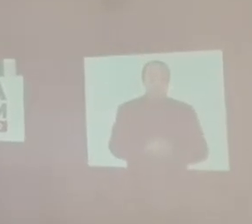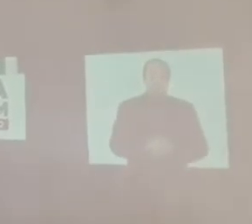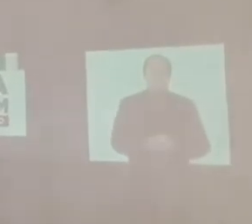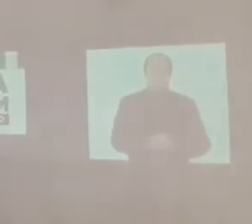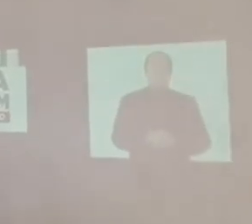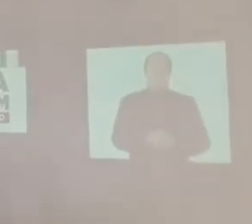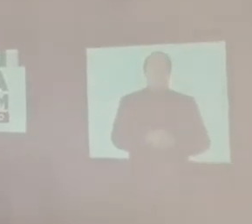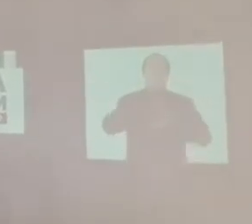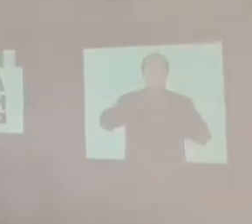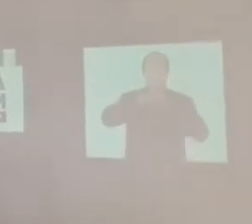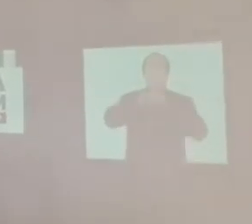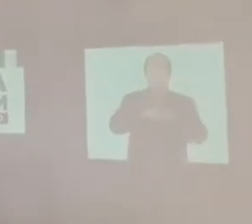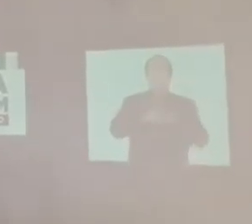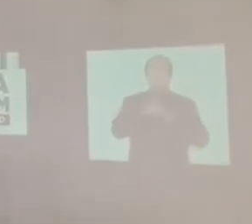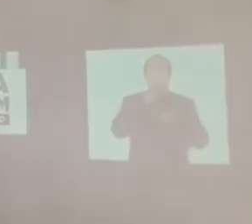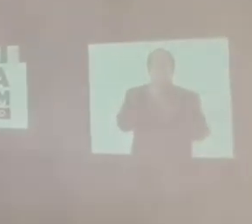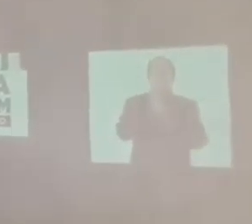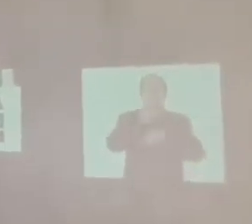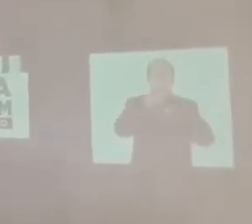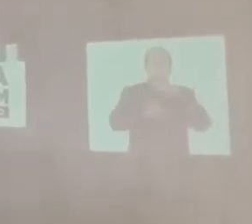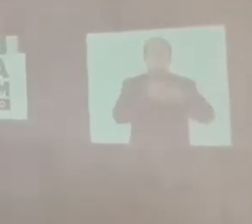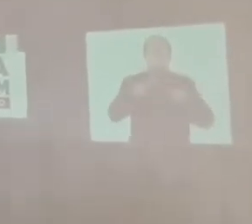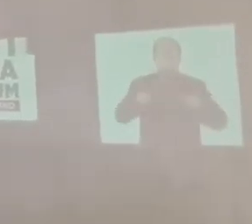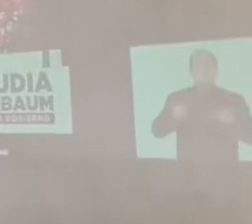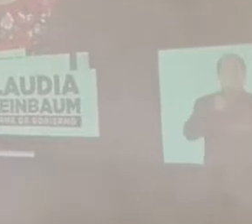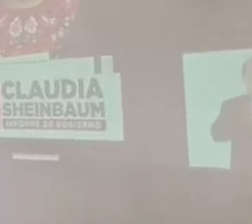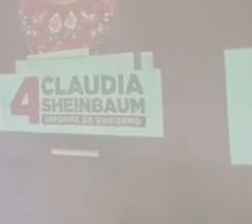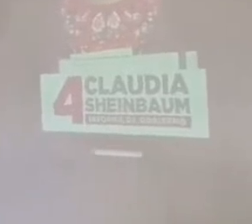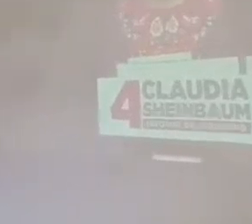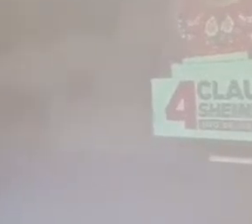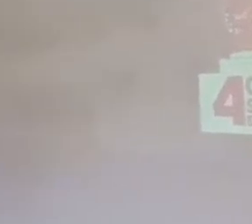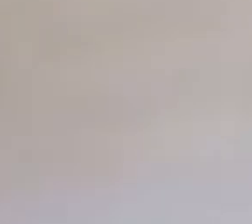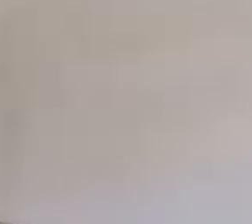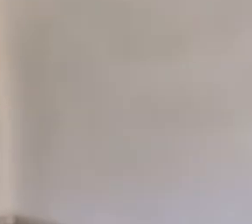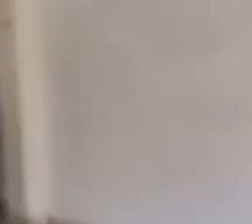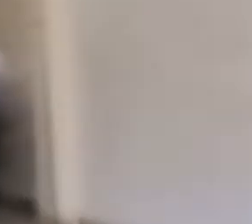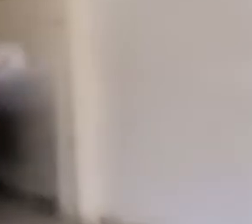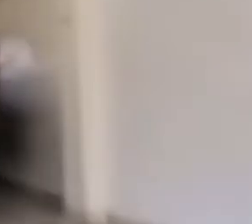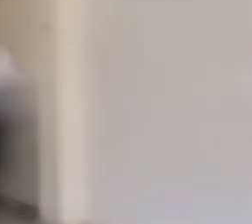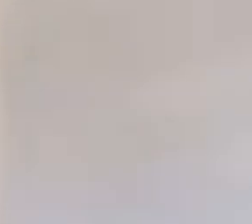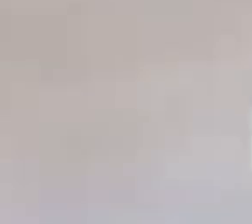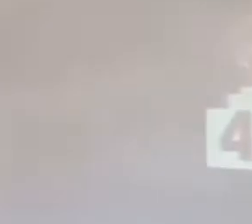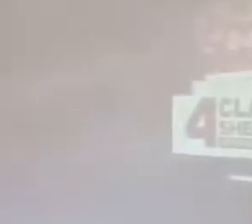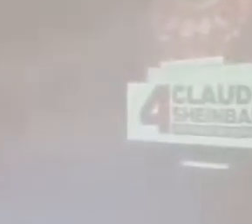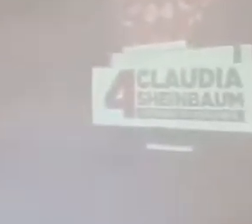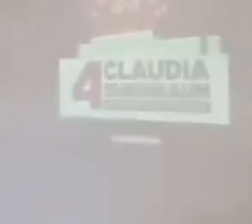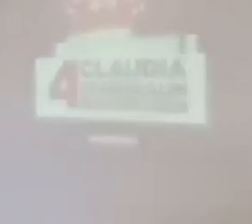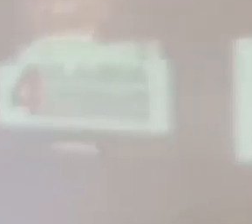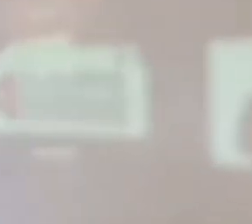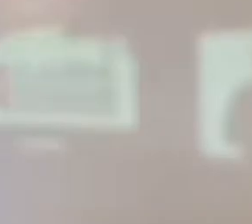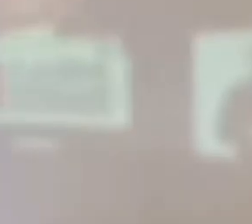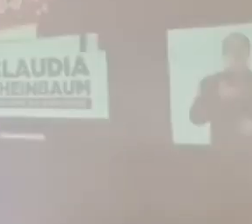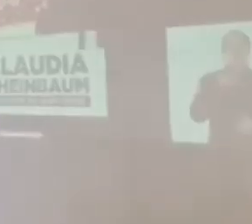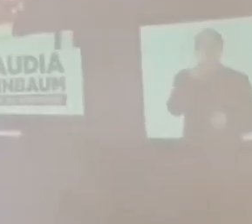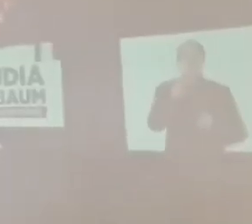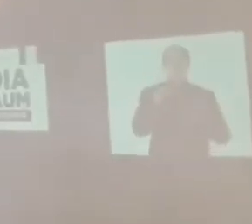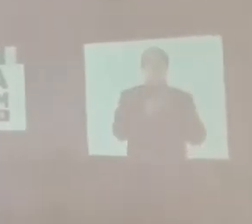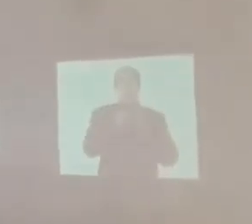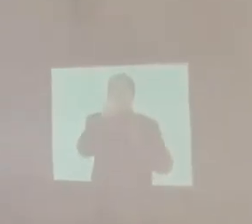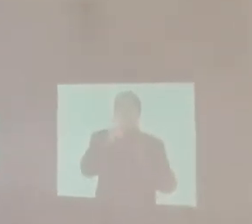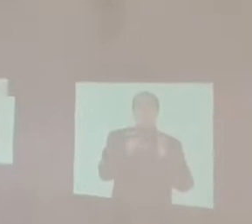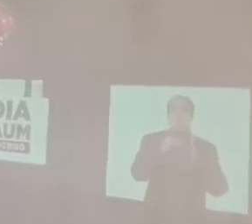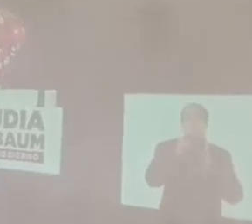Internet para todos. En la Ciudad de México, el acceso a Internet es un derecho. Hay 4.2 millones de